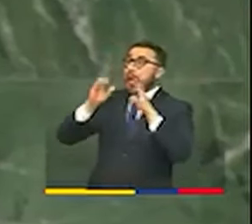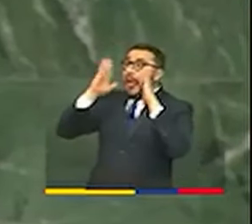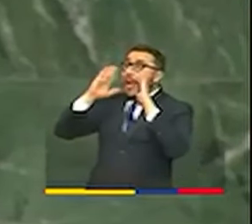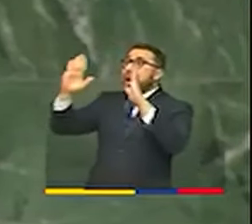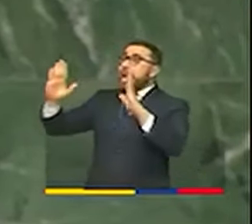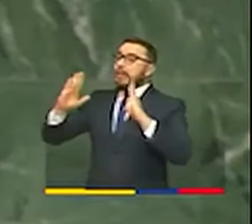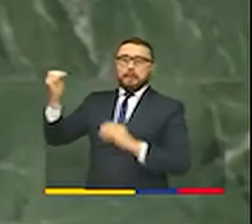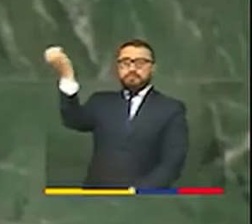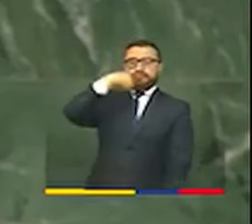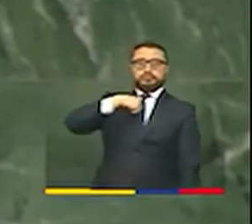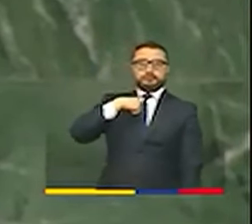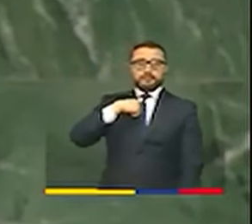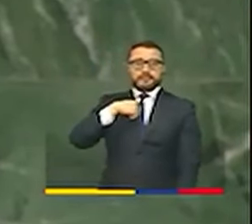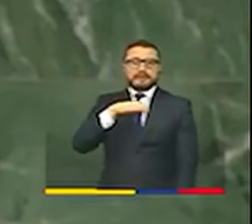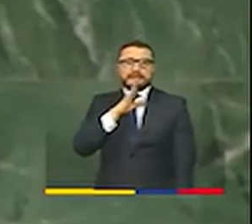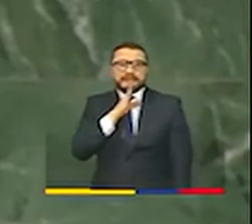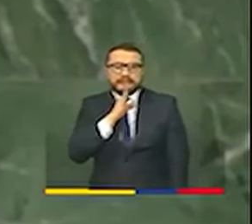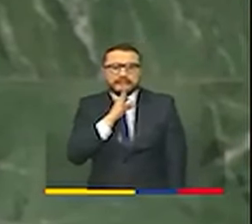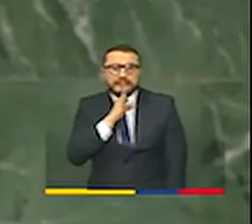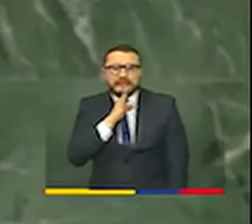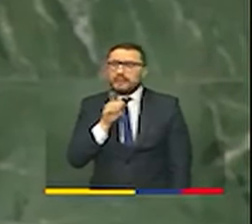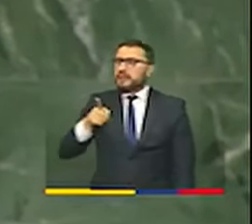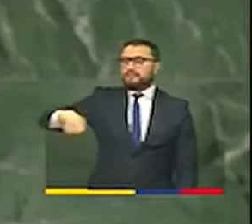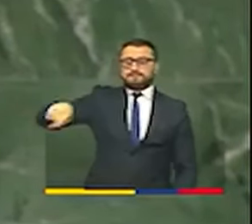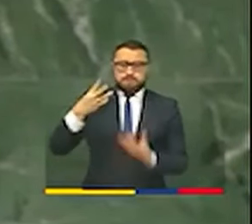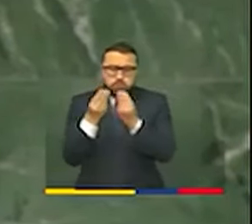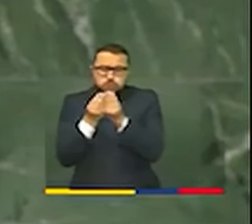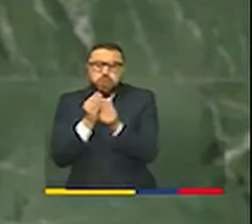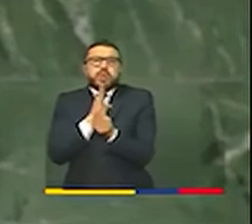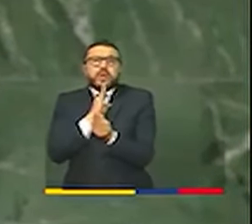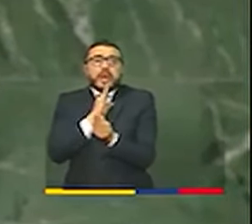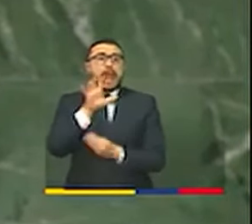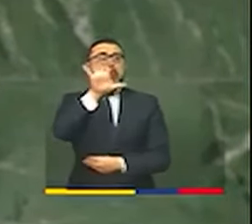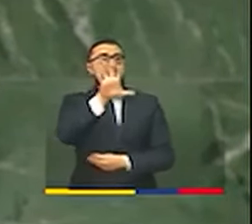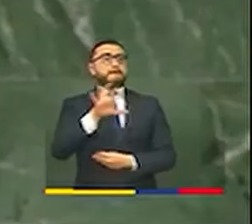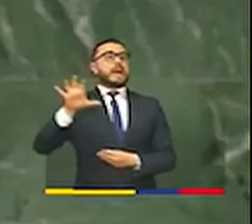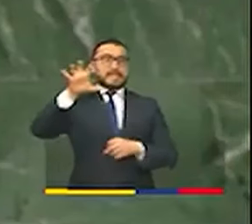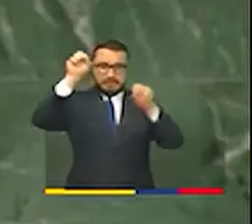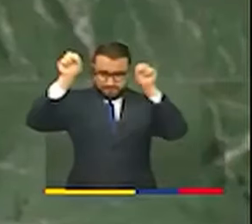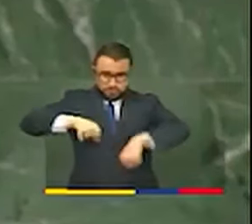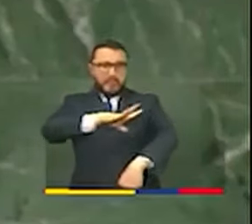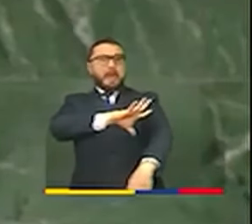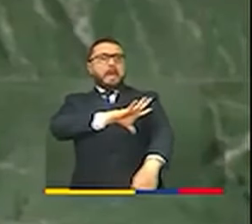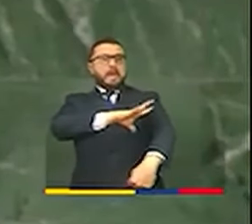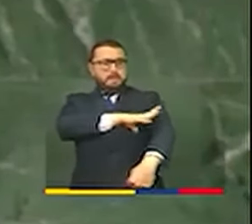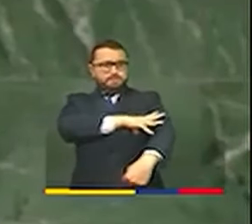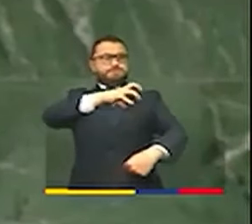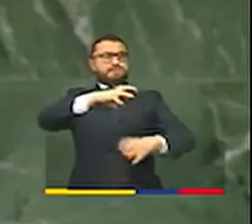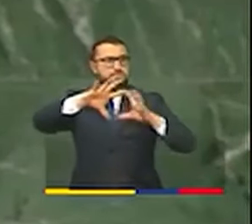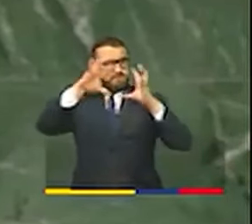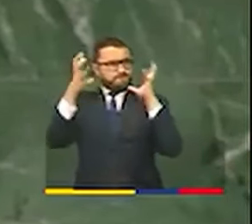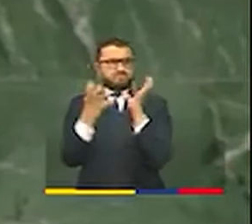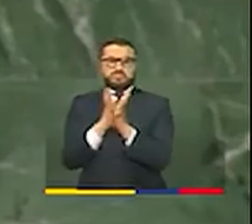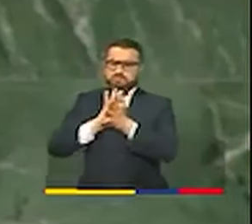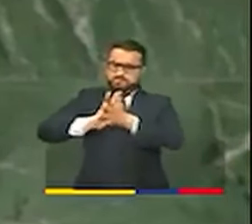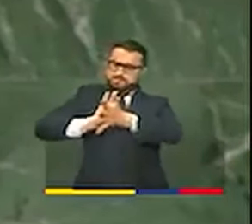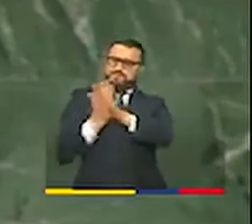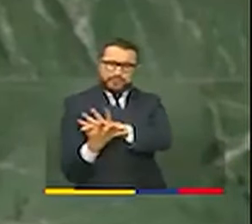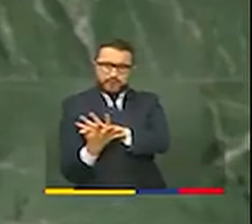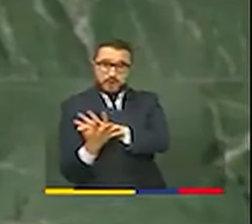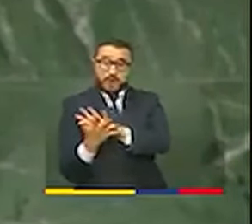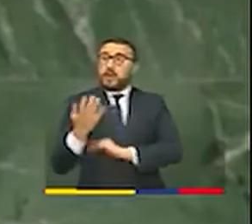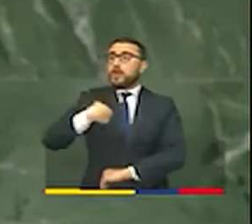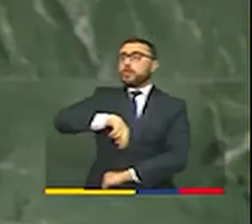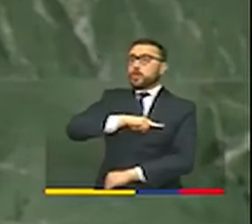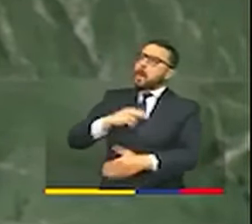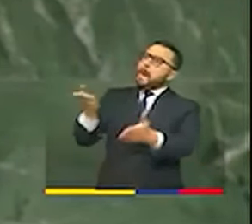presidentes de los países que pueden destruir la humanidad. Si pedimos que se cambie la deuda